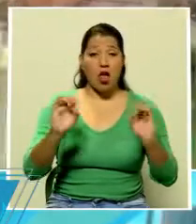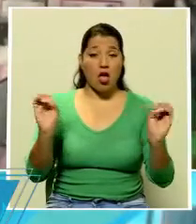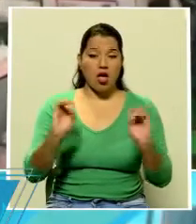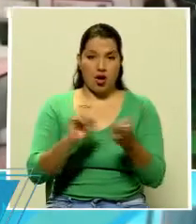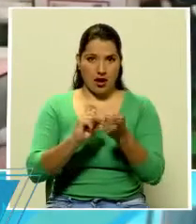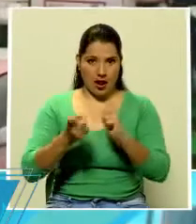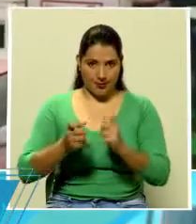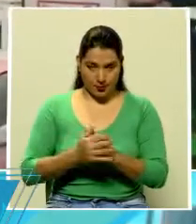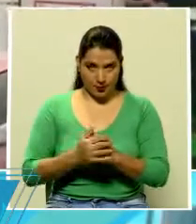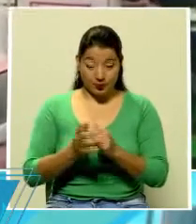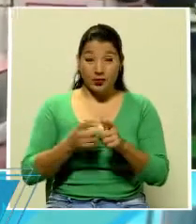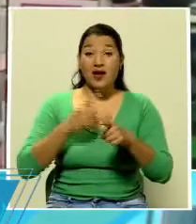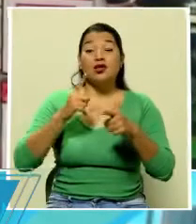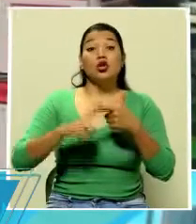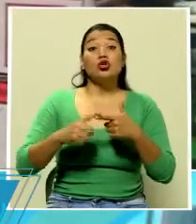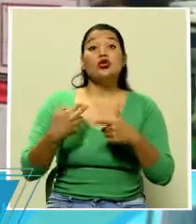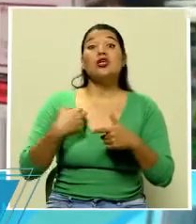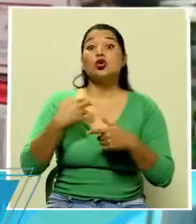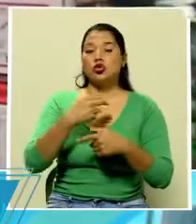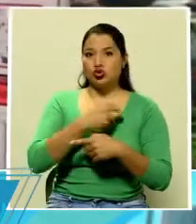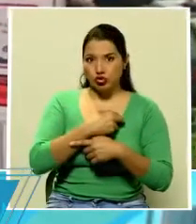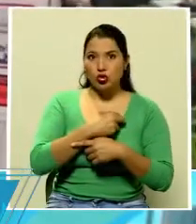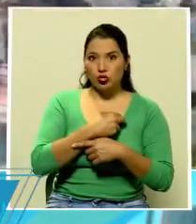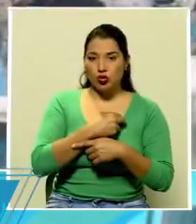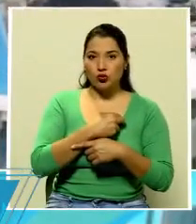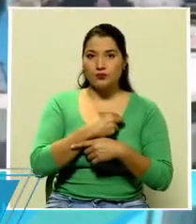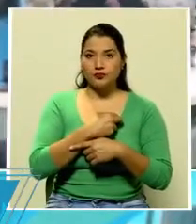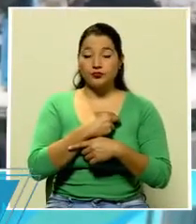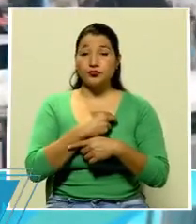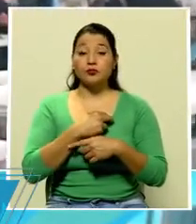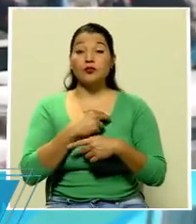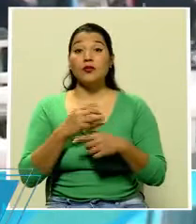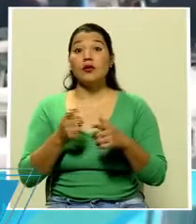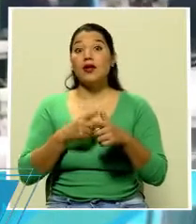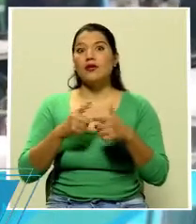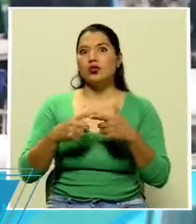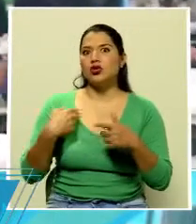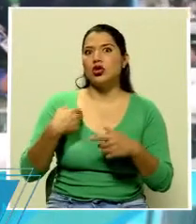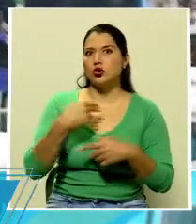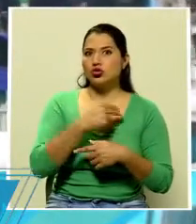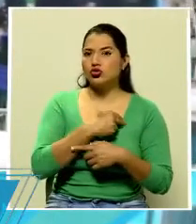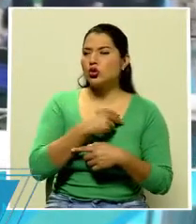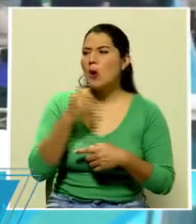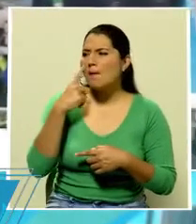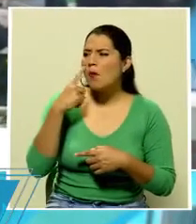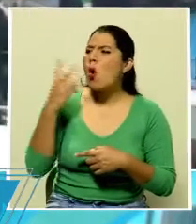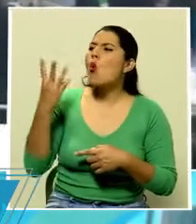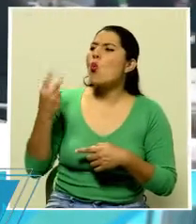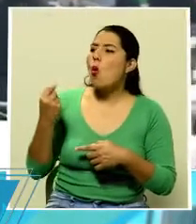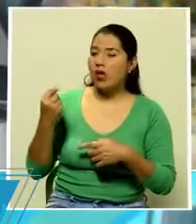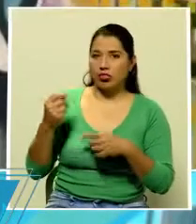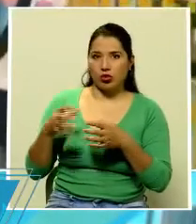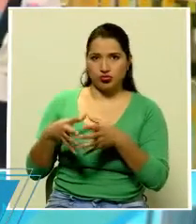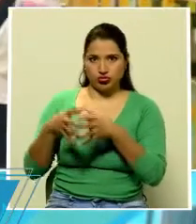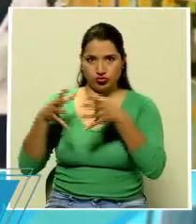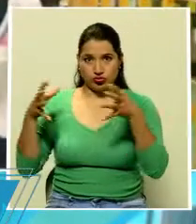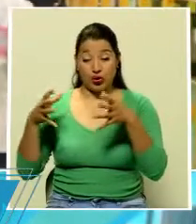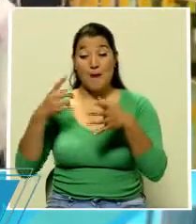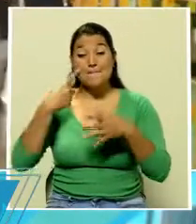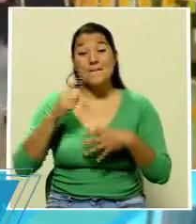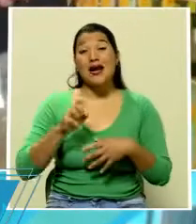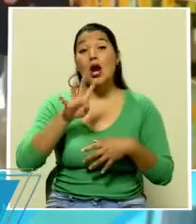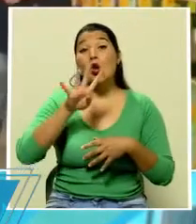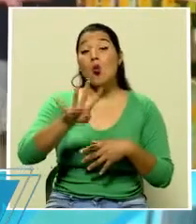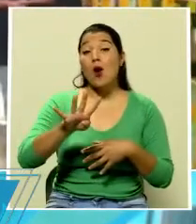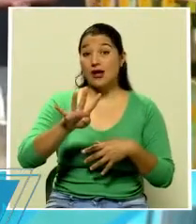que tomamos el aumento menos la disminución y de ahí sale nuestra expectativa neta de empleo, que para este caso o para el cuarto trimestre es